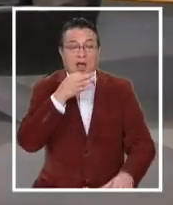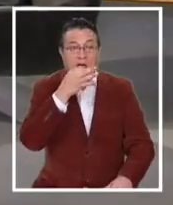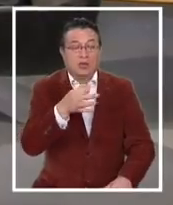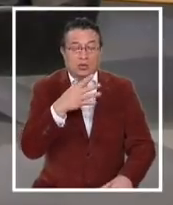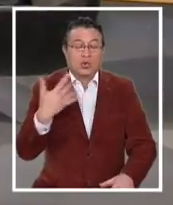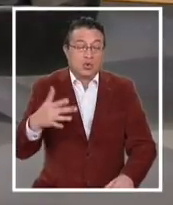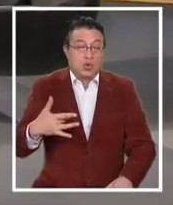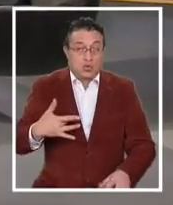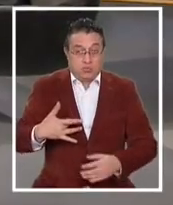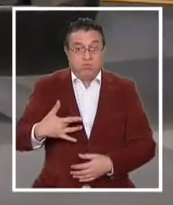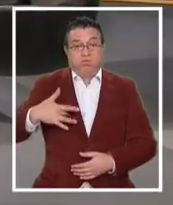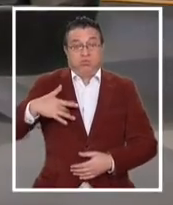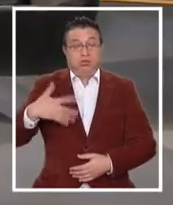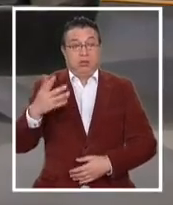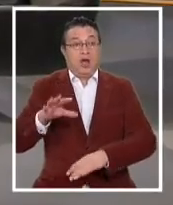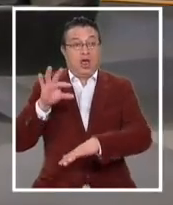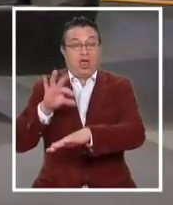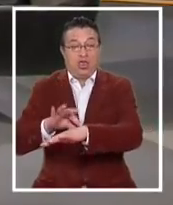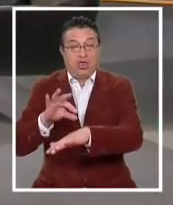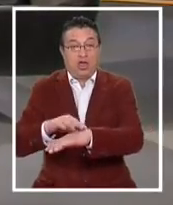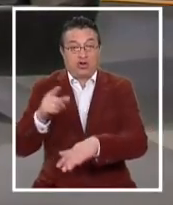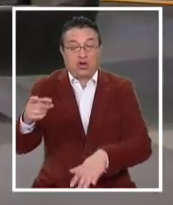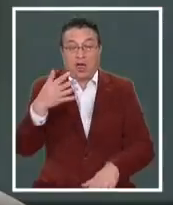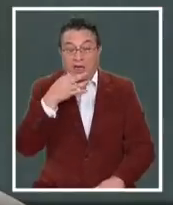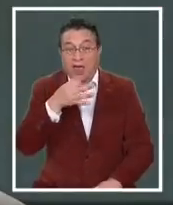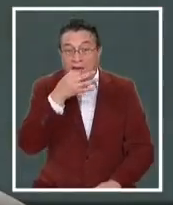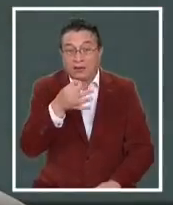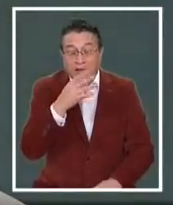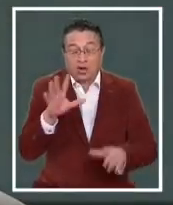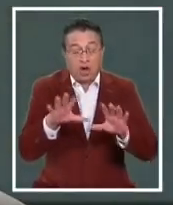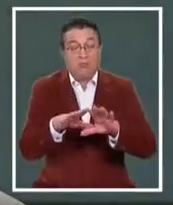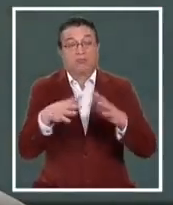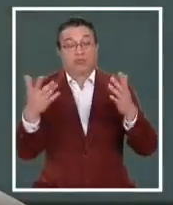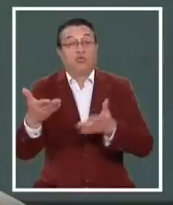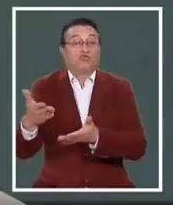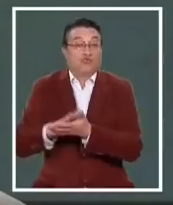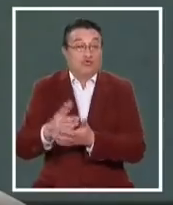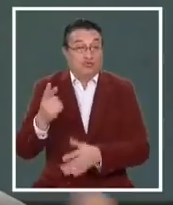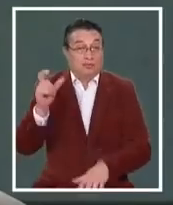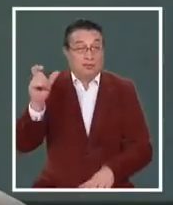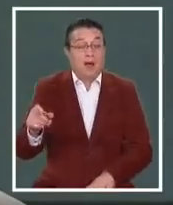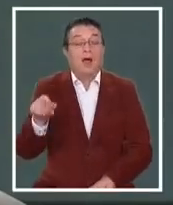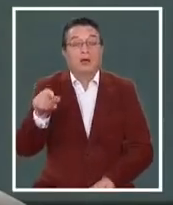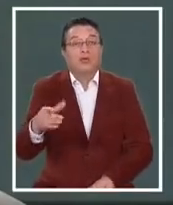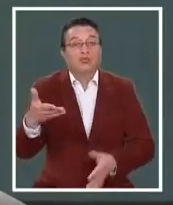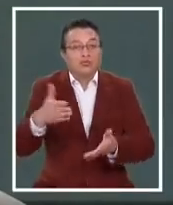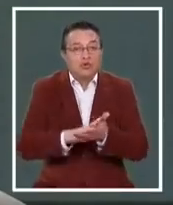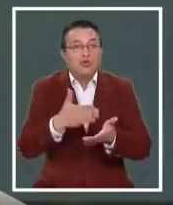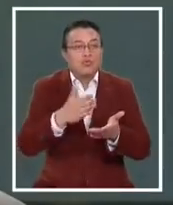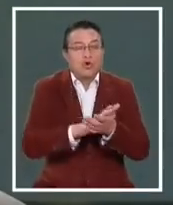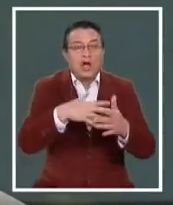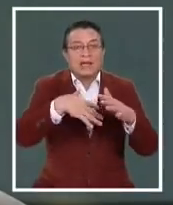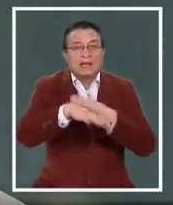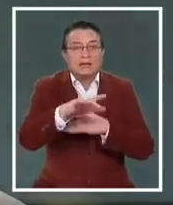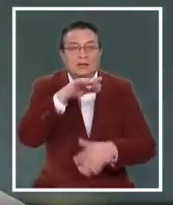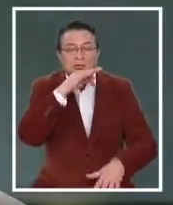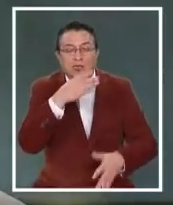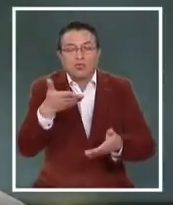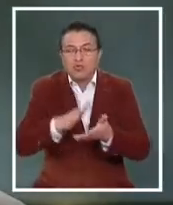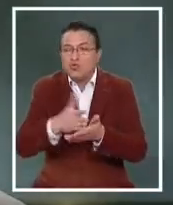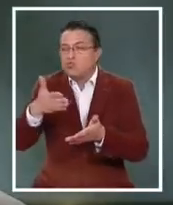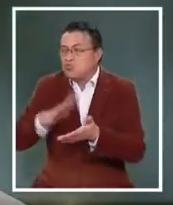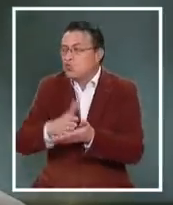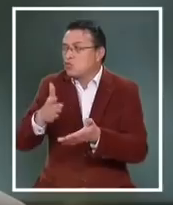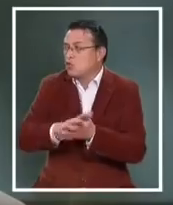Como dramáticos. Dramáticos, como el doctor Glenn Hernández, por ejemplo, que ha llamado mucho la atención. Se están muriendo cada 15 minutos personas, chilenos